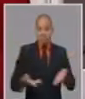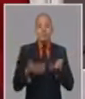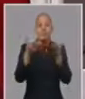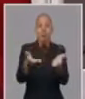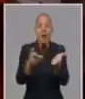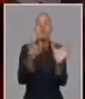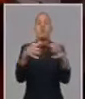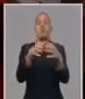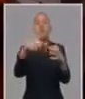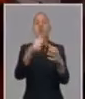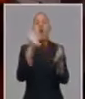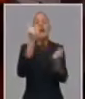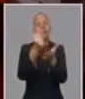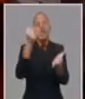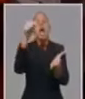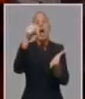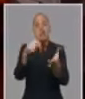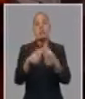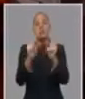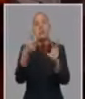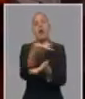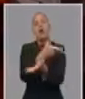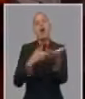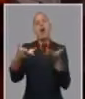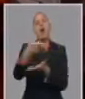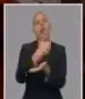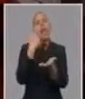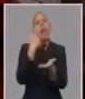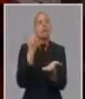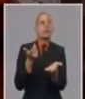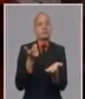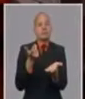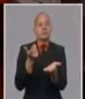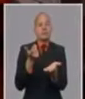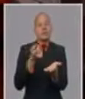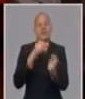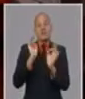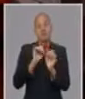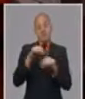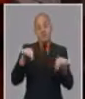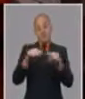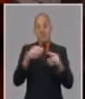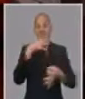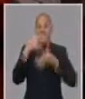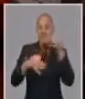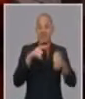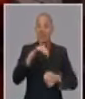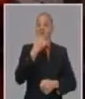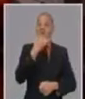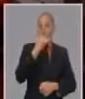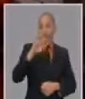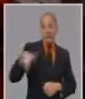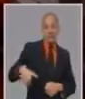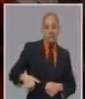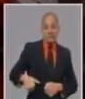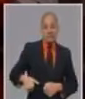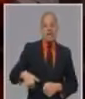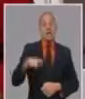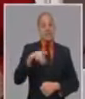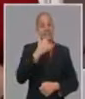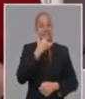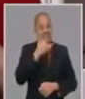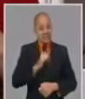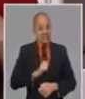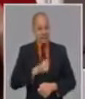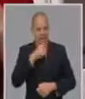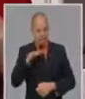socializando. En el tema de las afectaciones renales, el problema es casi como un círculo que se nos puede volver vicioso.